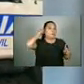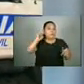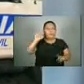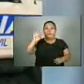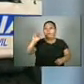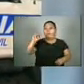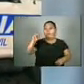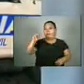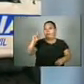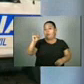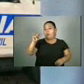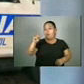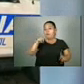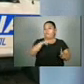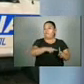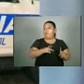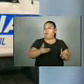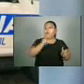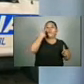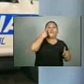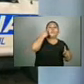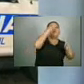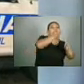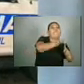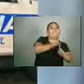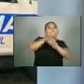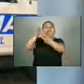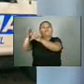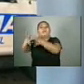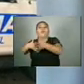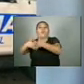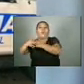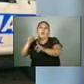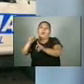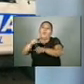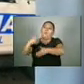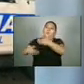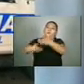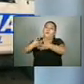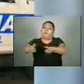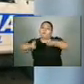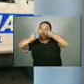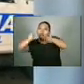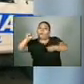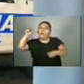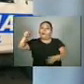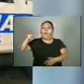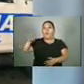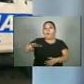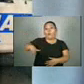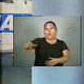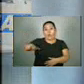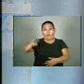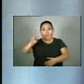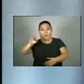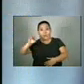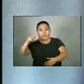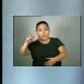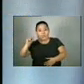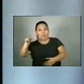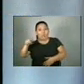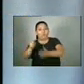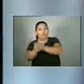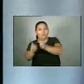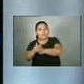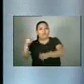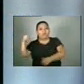Antonio Cárcamo Girón al país norteamericano, quien enfrentará cargos por violación en el estado de Virginia. La Embajada